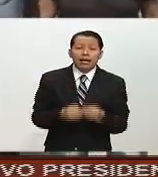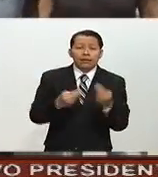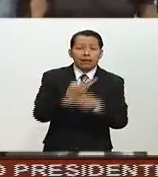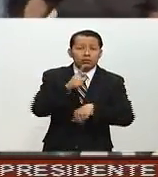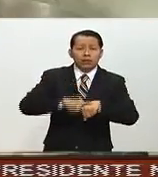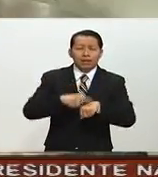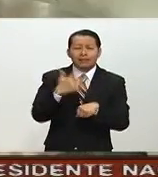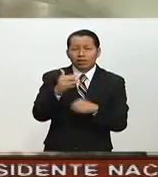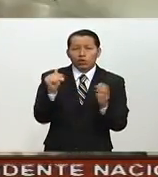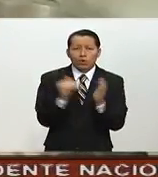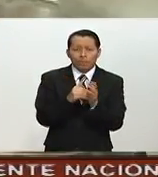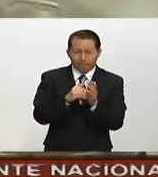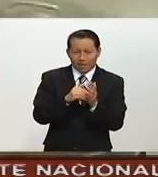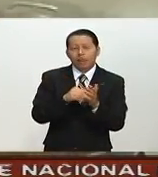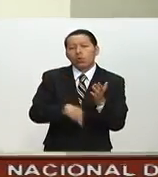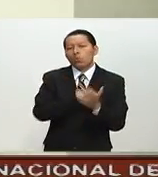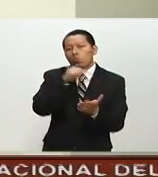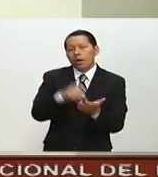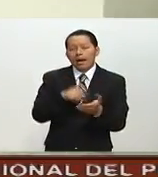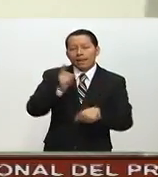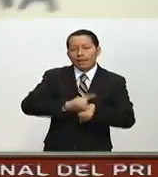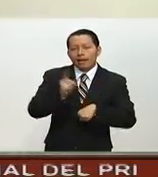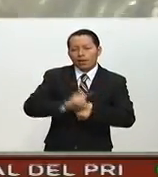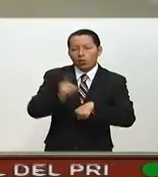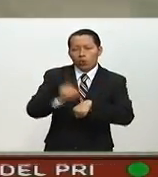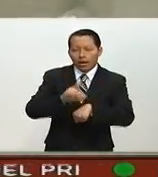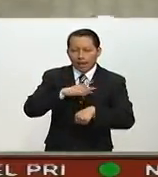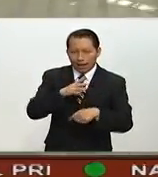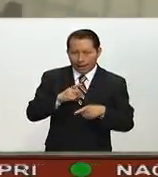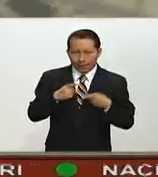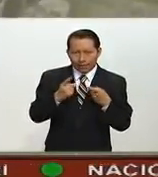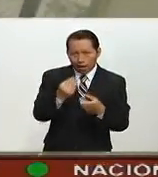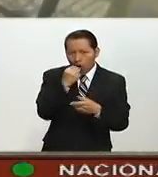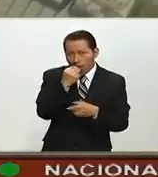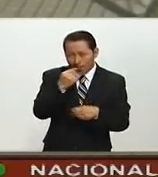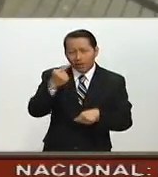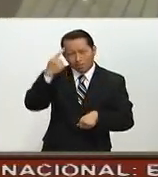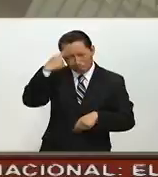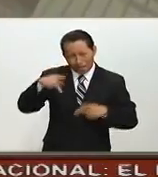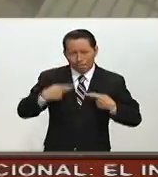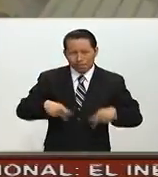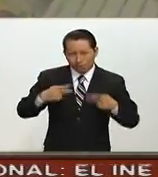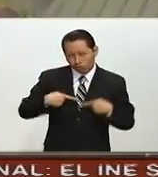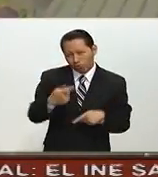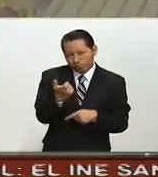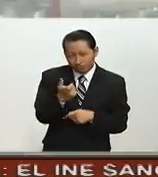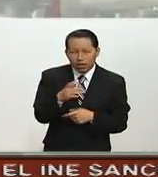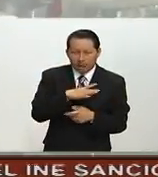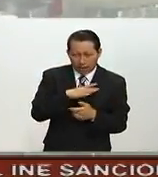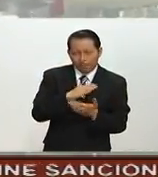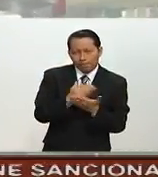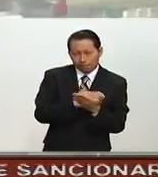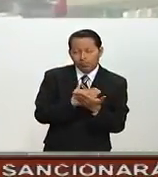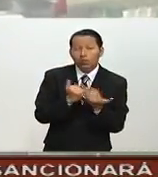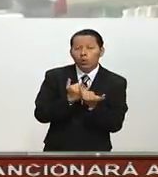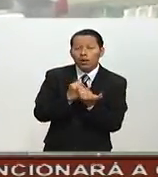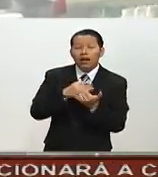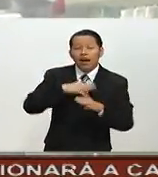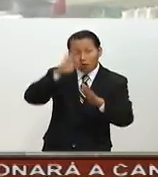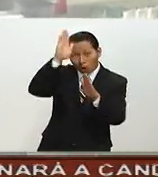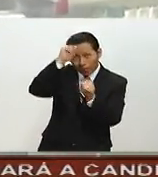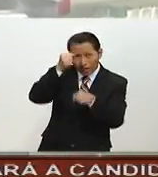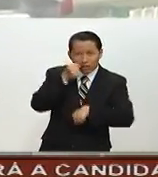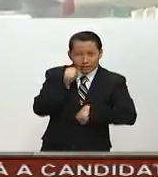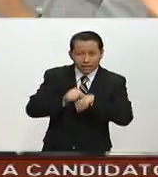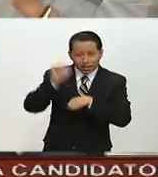más de 5,000 instalaciones que sirven diariamente alimentos a las familias con mayores carencias. Además, se firmó un convenio con la Secretaría de Cultura